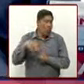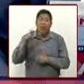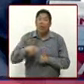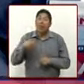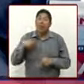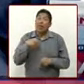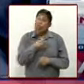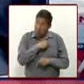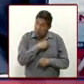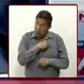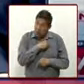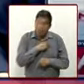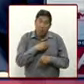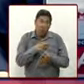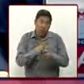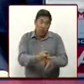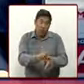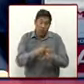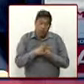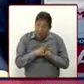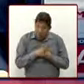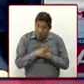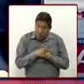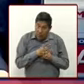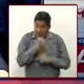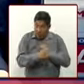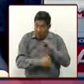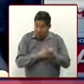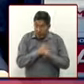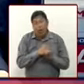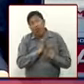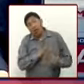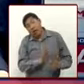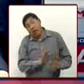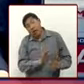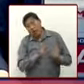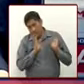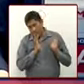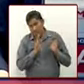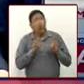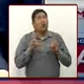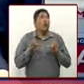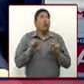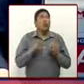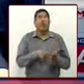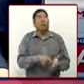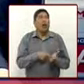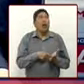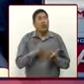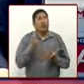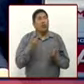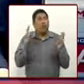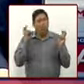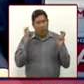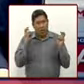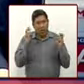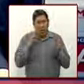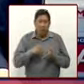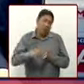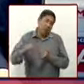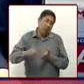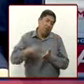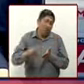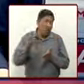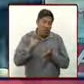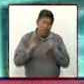Necesitamos también los créditos. Entonces, los créditos que están paralizados y que no es para endeudarnos simplemente en tema de gasto corriente.